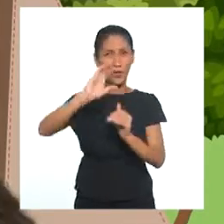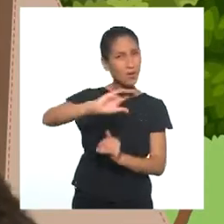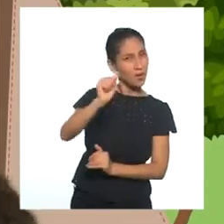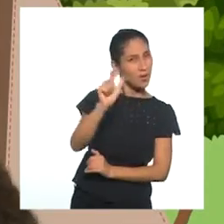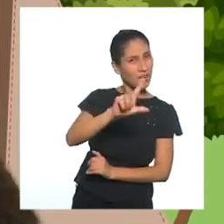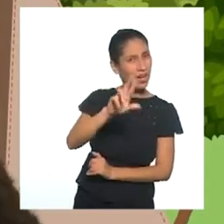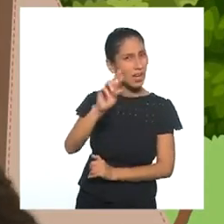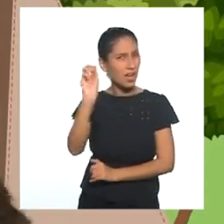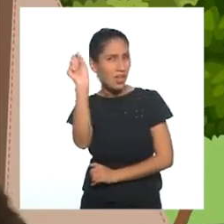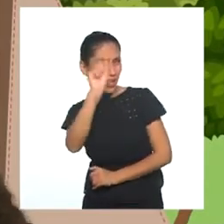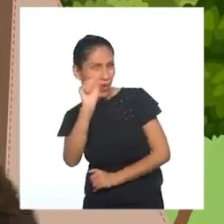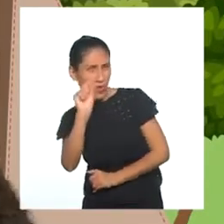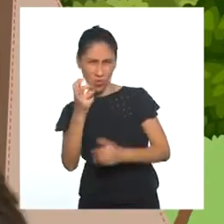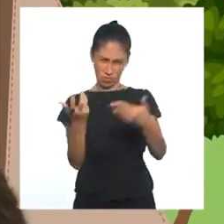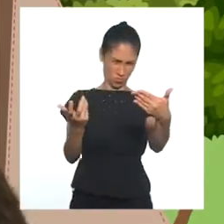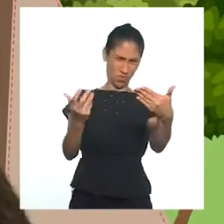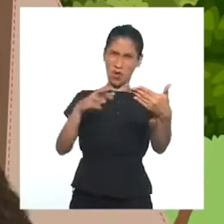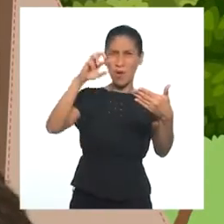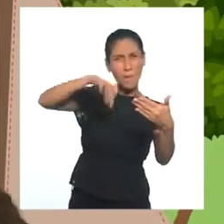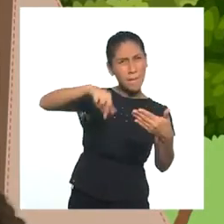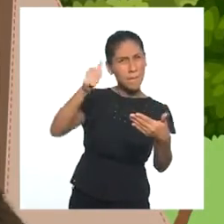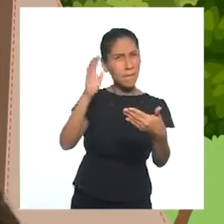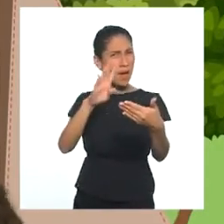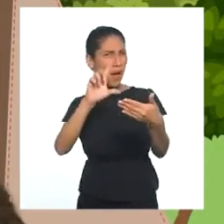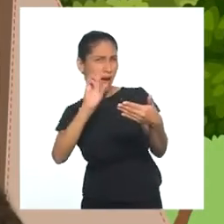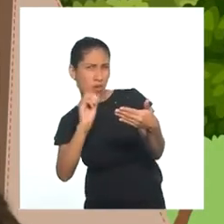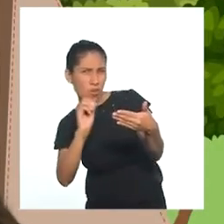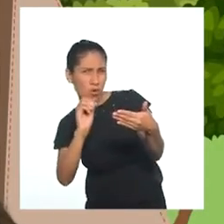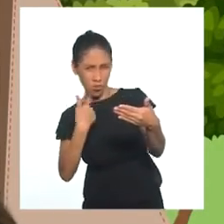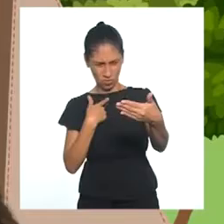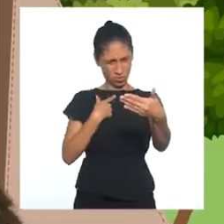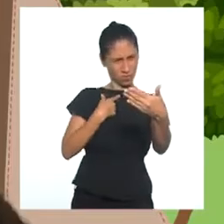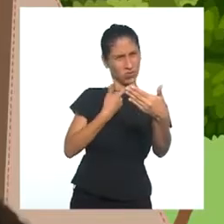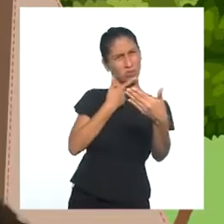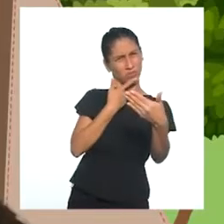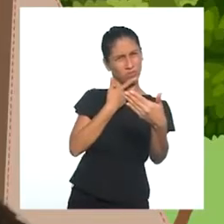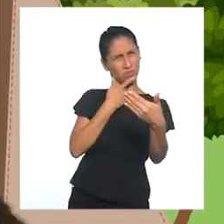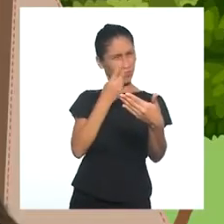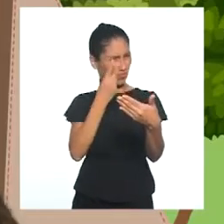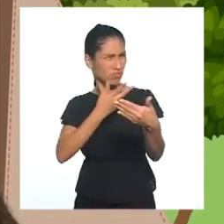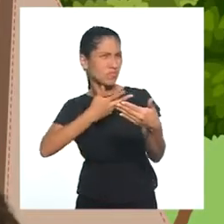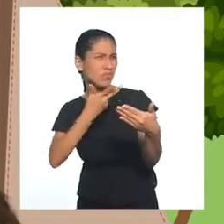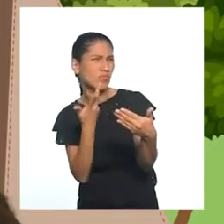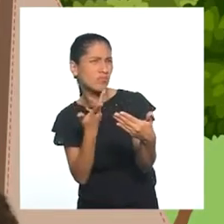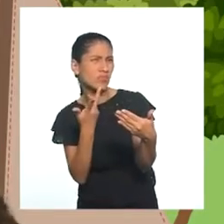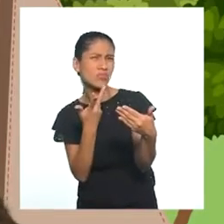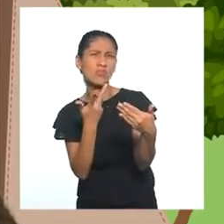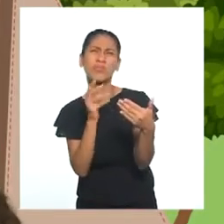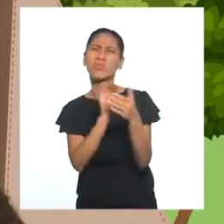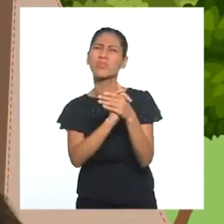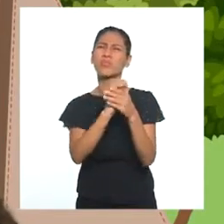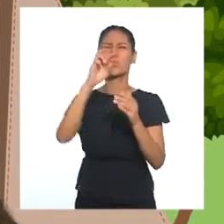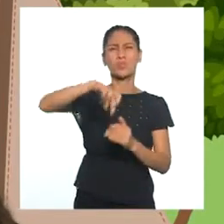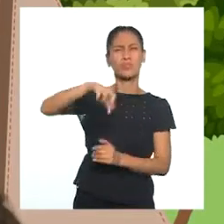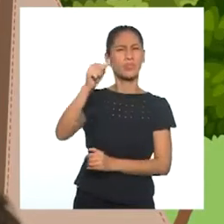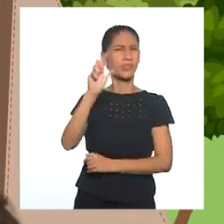¡Pablo! ¡Ay, de Pablo! ¡Pablo! ¿Y qué nos cuenta nuestro amigo Pablo?